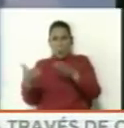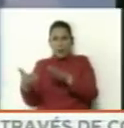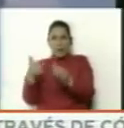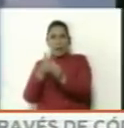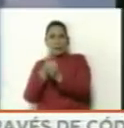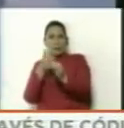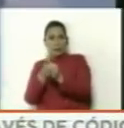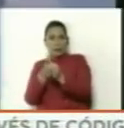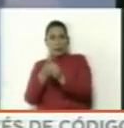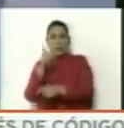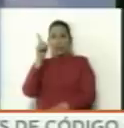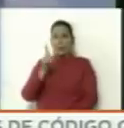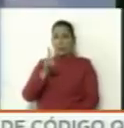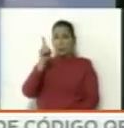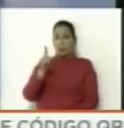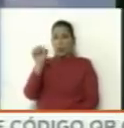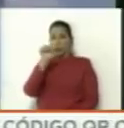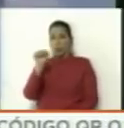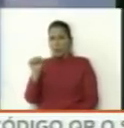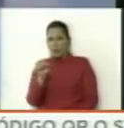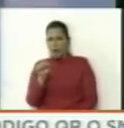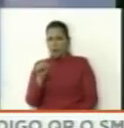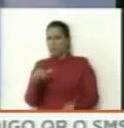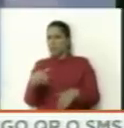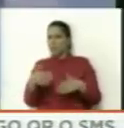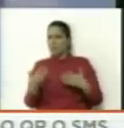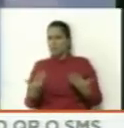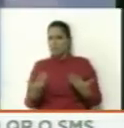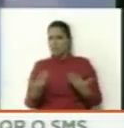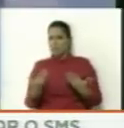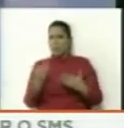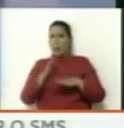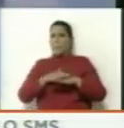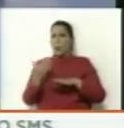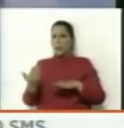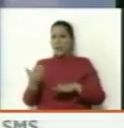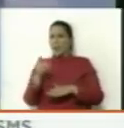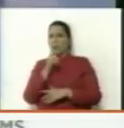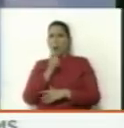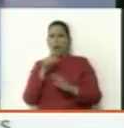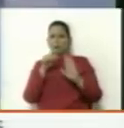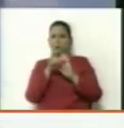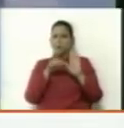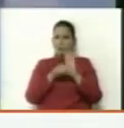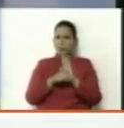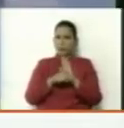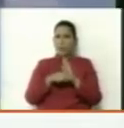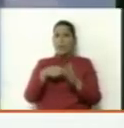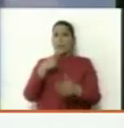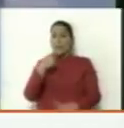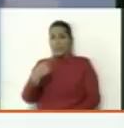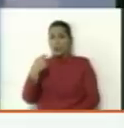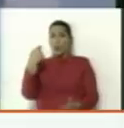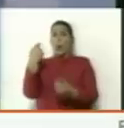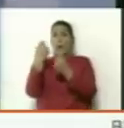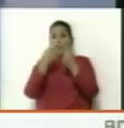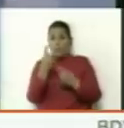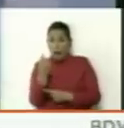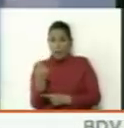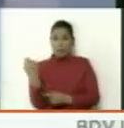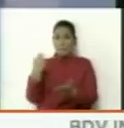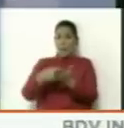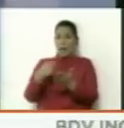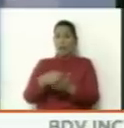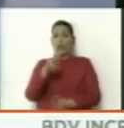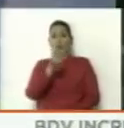del diputado Superlano? ¿Por qué no han dicho que eran $250.000 en efectivo